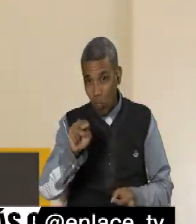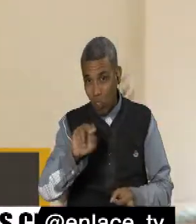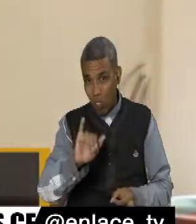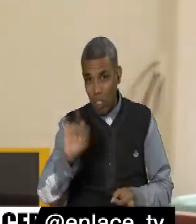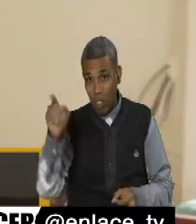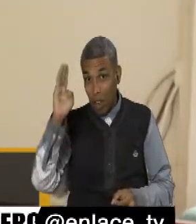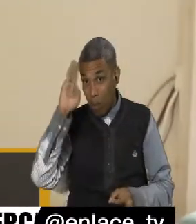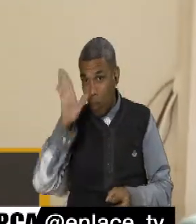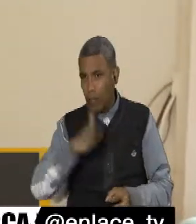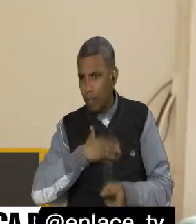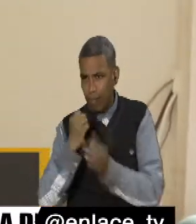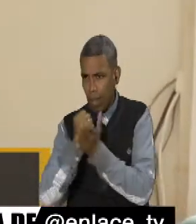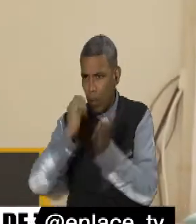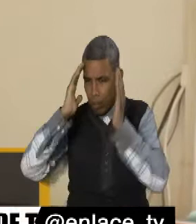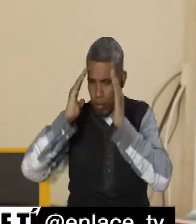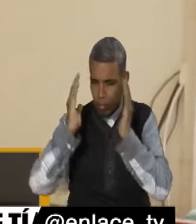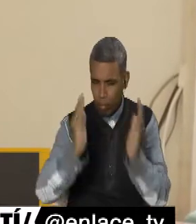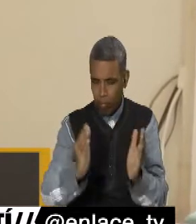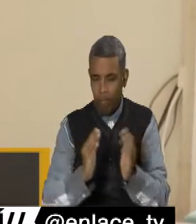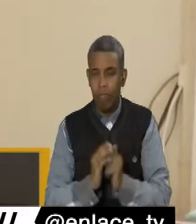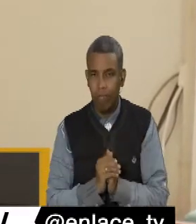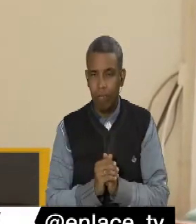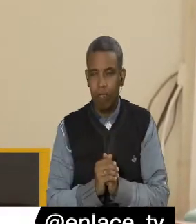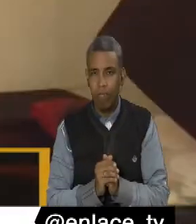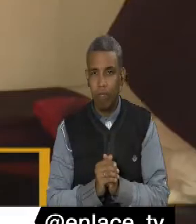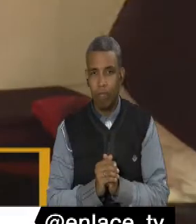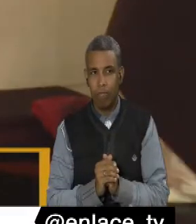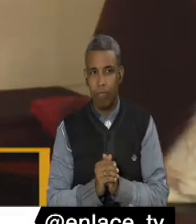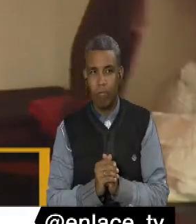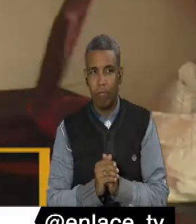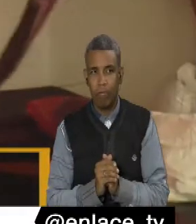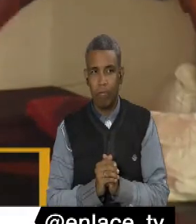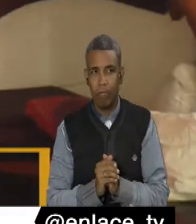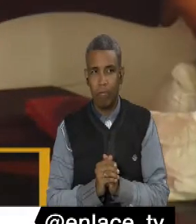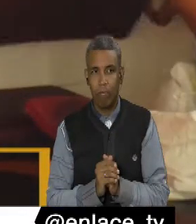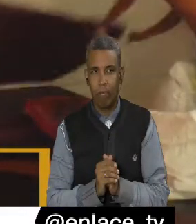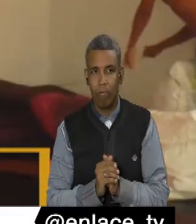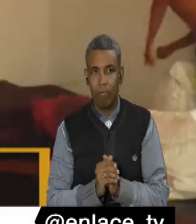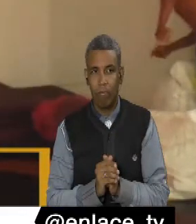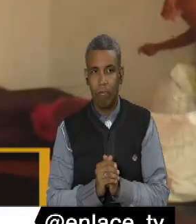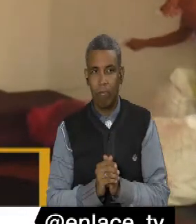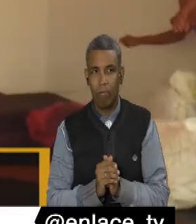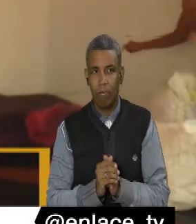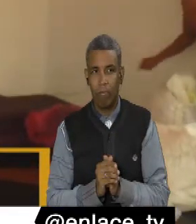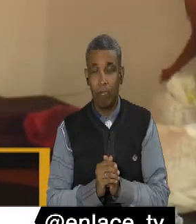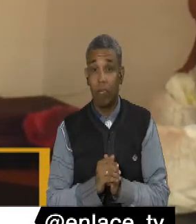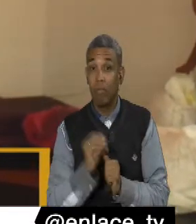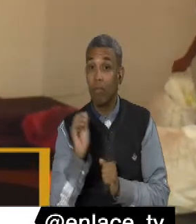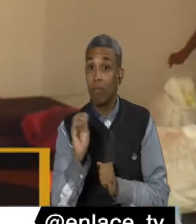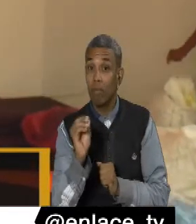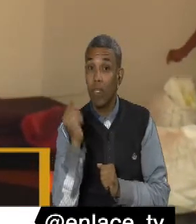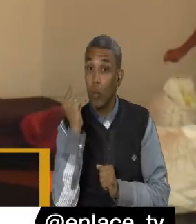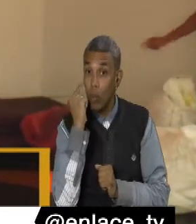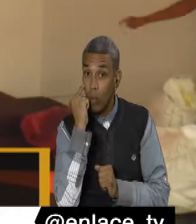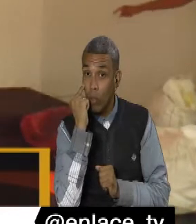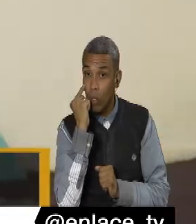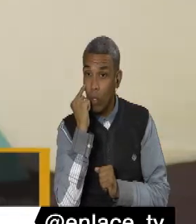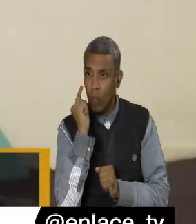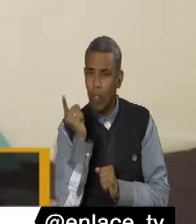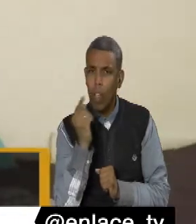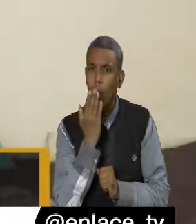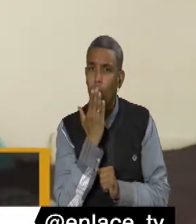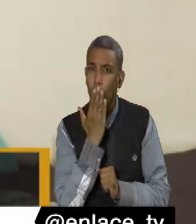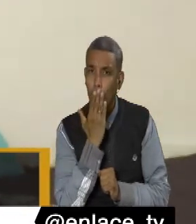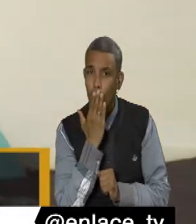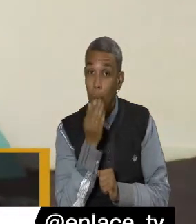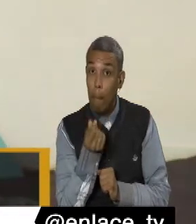Humanos. Una observación muy importante para toda la comunidad es de que no le ofrezcamos ni alimentos, ni